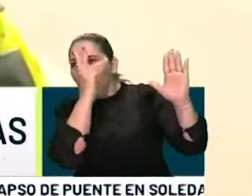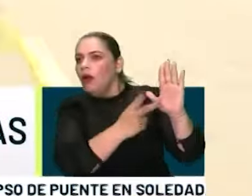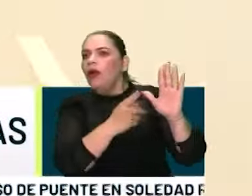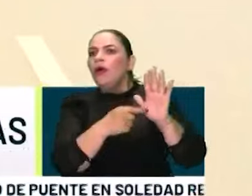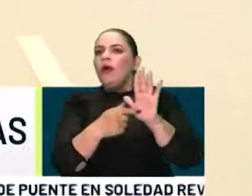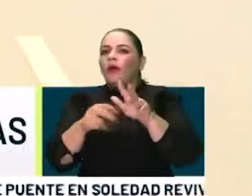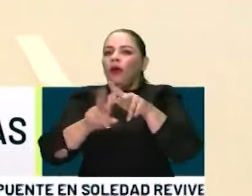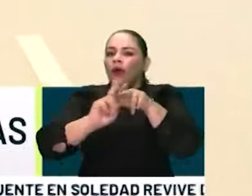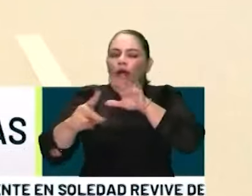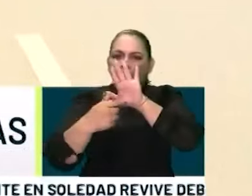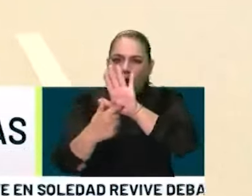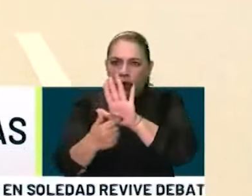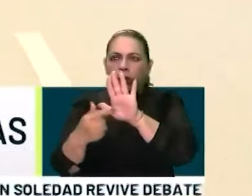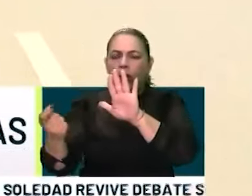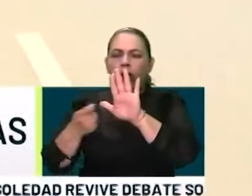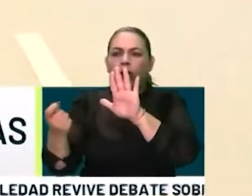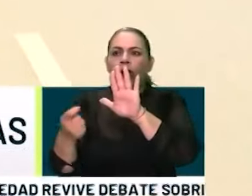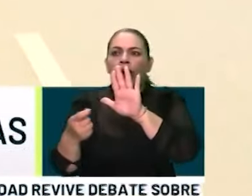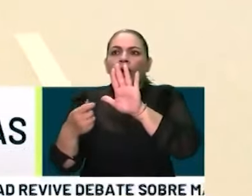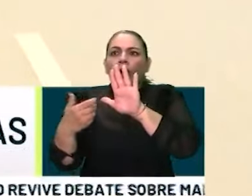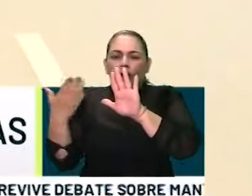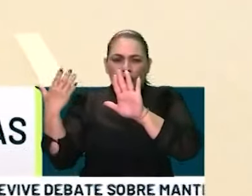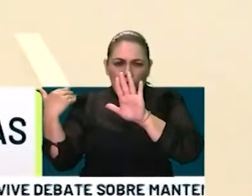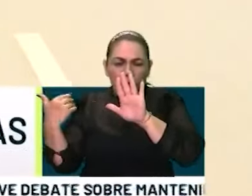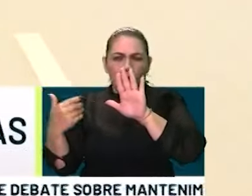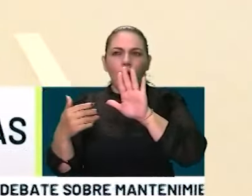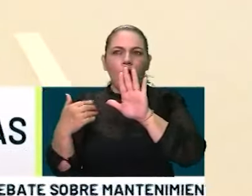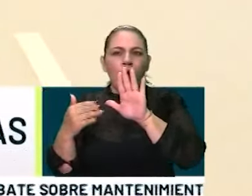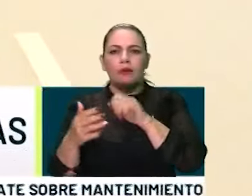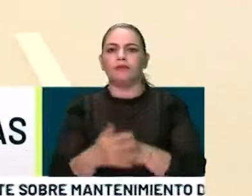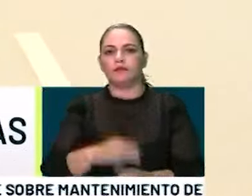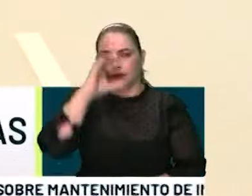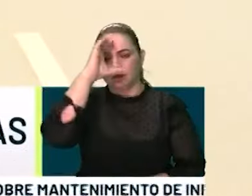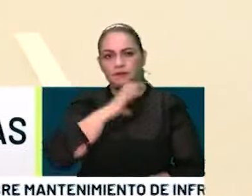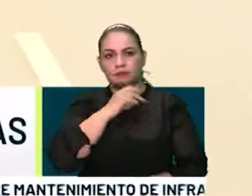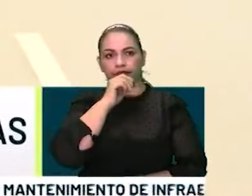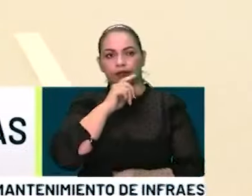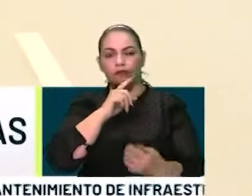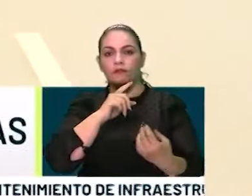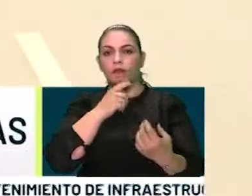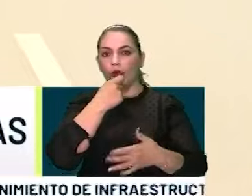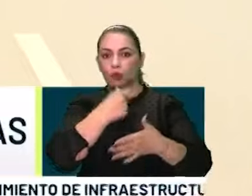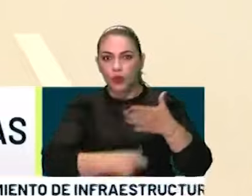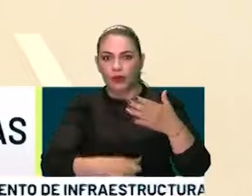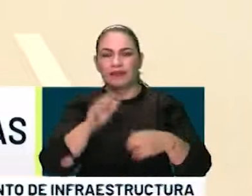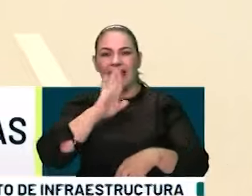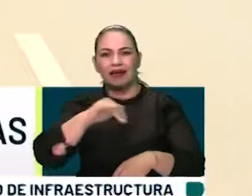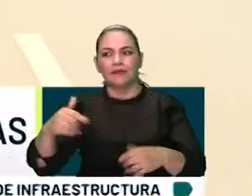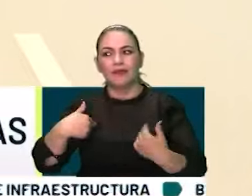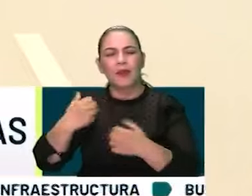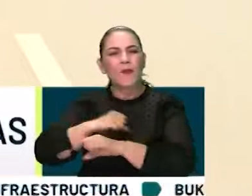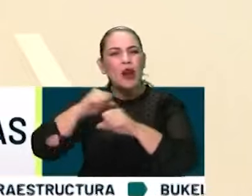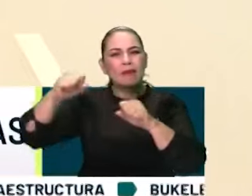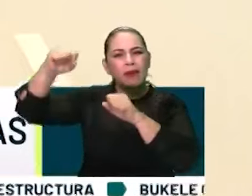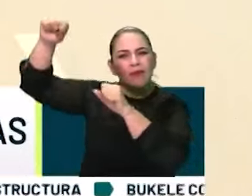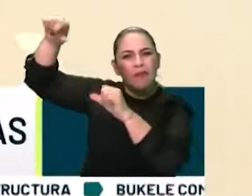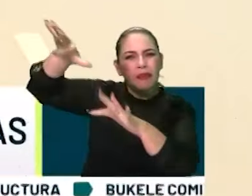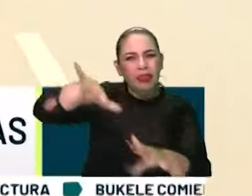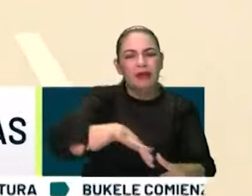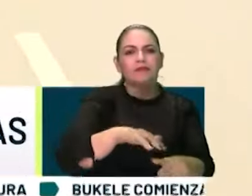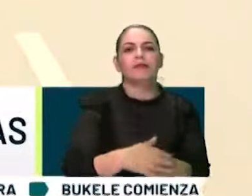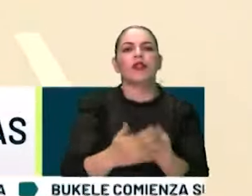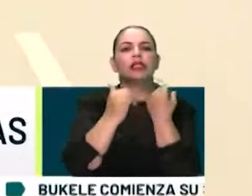velocidad. Según reporte de la Policía de Tránsito Antioquia, informan que el derrumbe que hubo esta mañana en la vía Yarumal ya